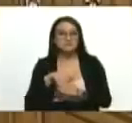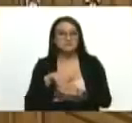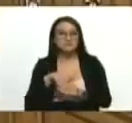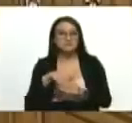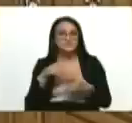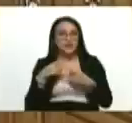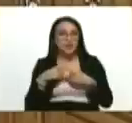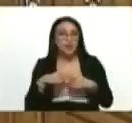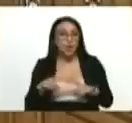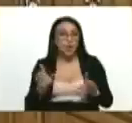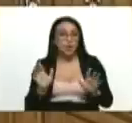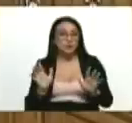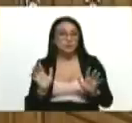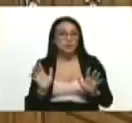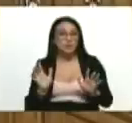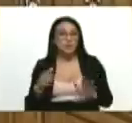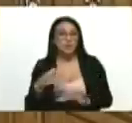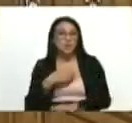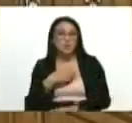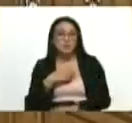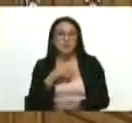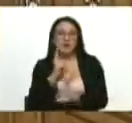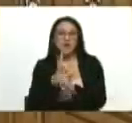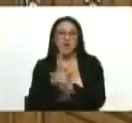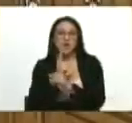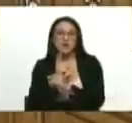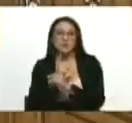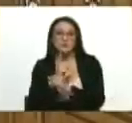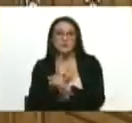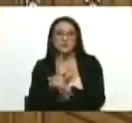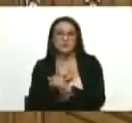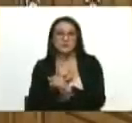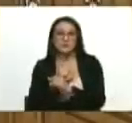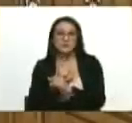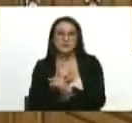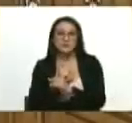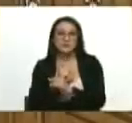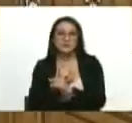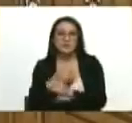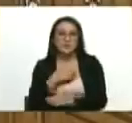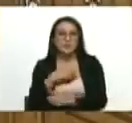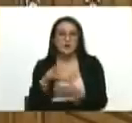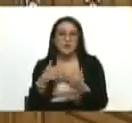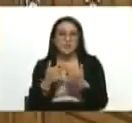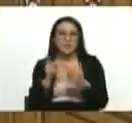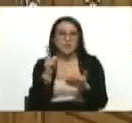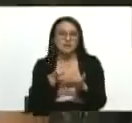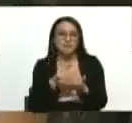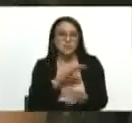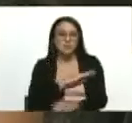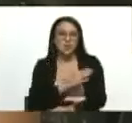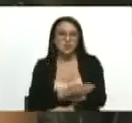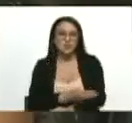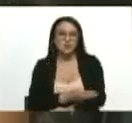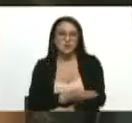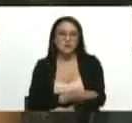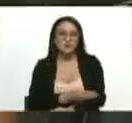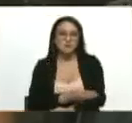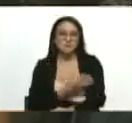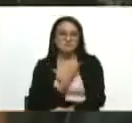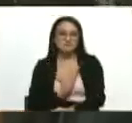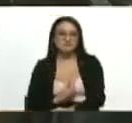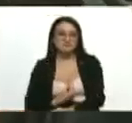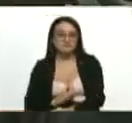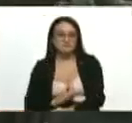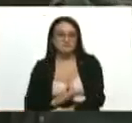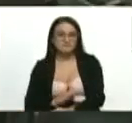y otros no podrán competir, no podrán jamás llegar al poder por la decepción que